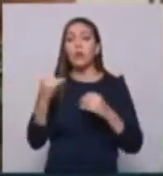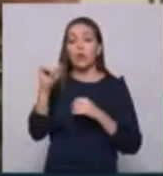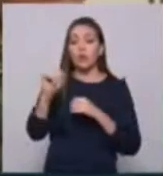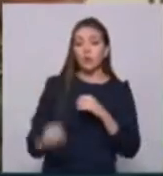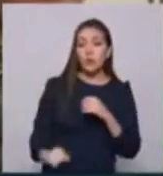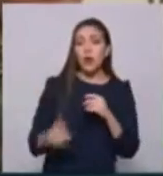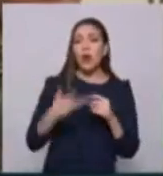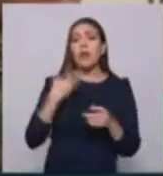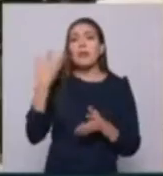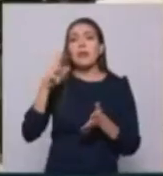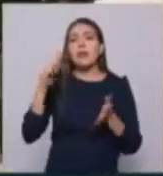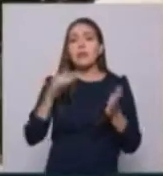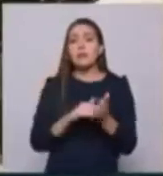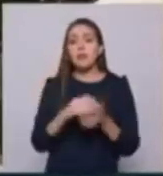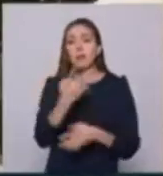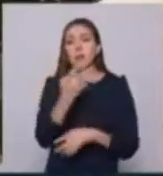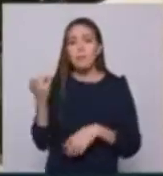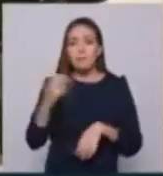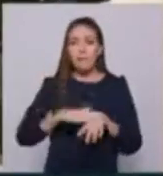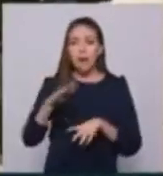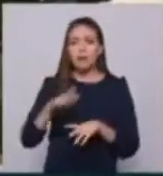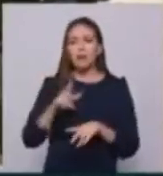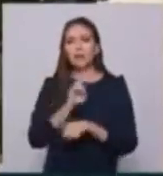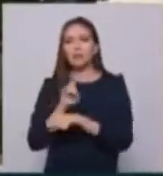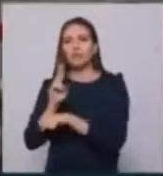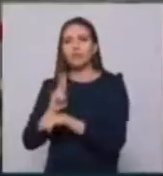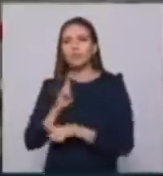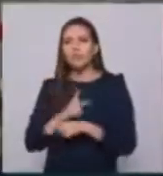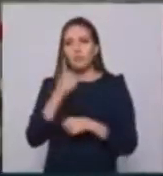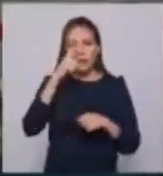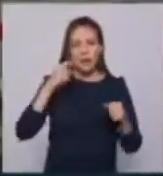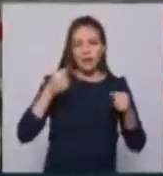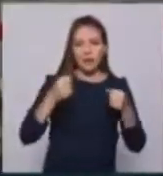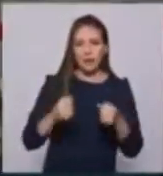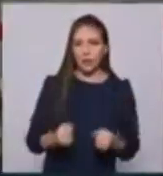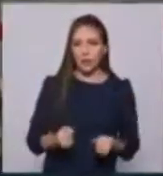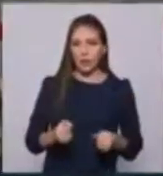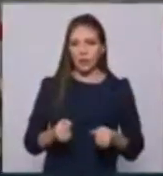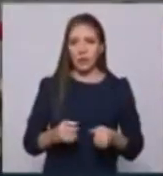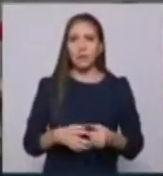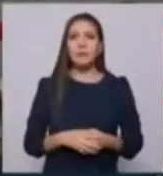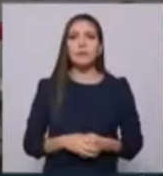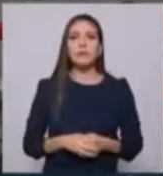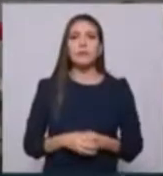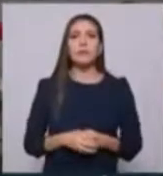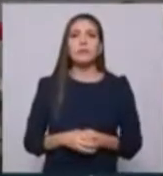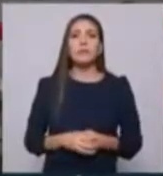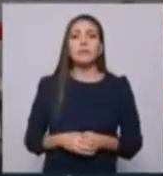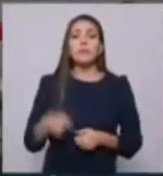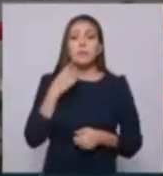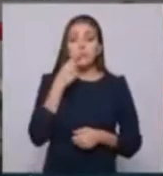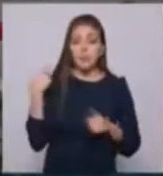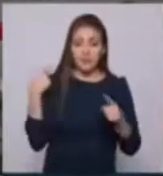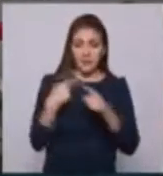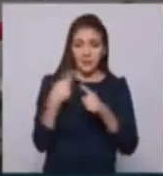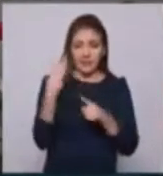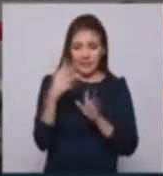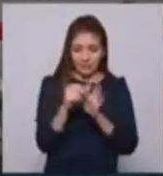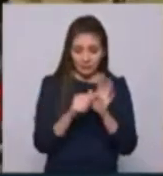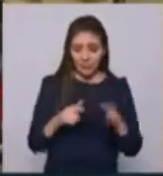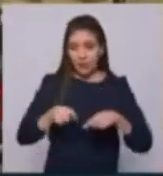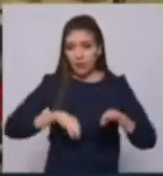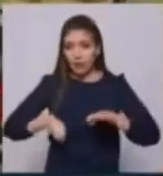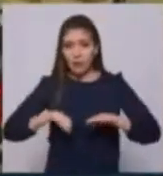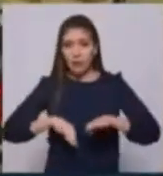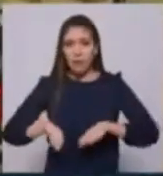entre muchas tareas atienden también el tema de seguridad. Celebró que en 3 meses de operación, el nuevo cuerpo de seguridad